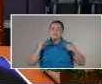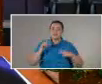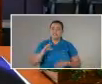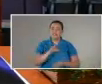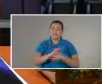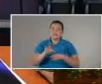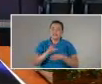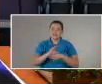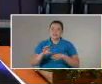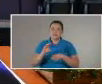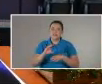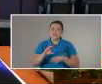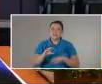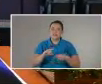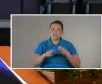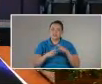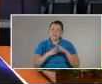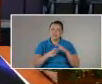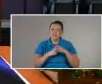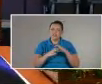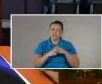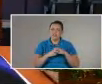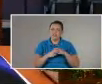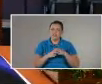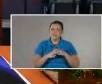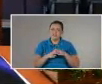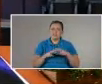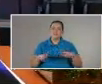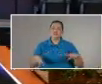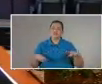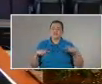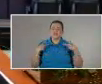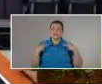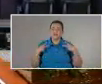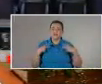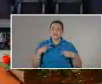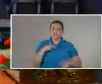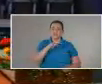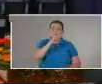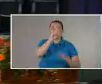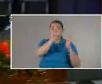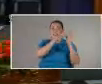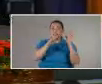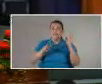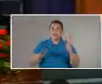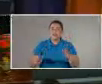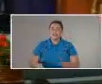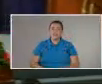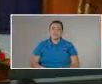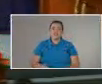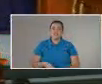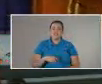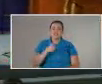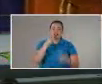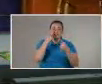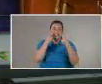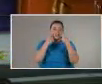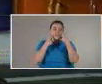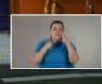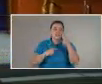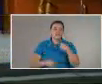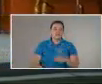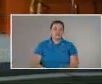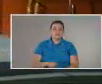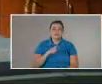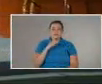tierra, lo atravesemos. El valle de lágrimas, dice el Salmo 84. O